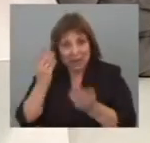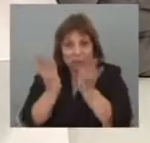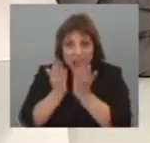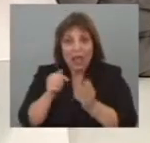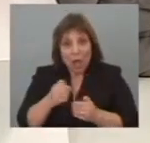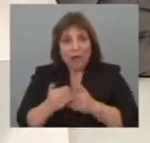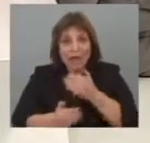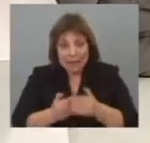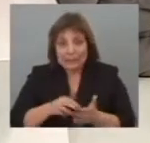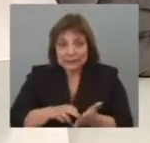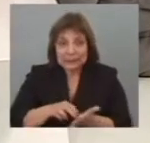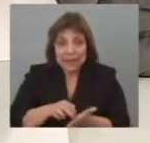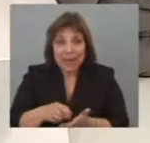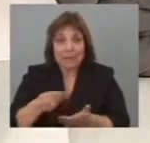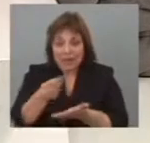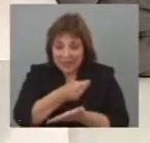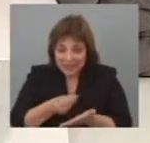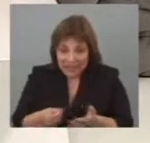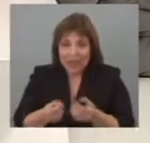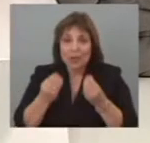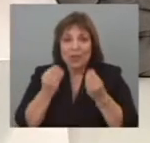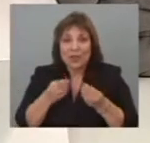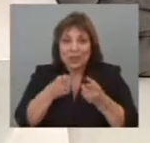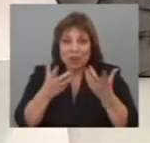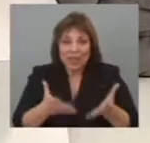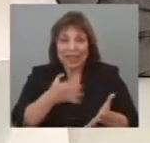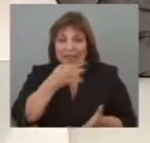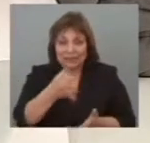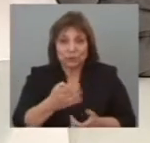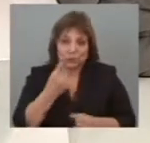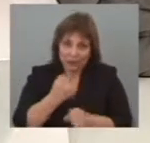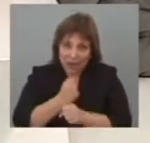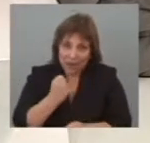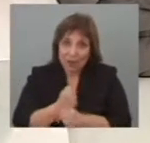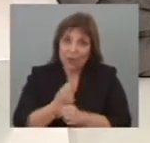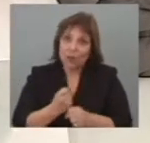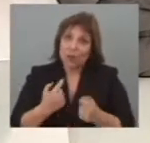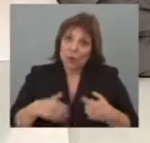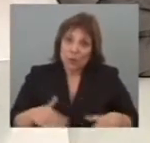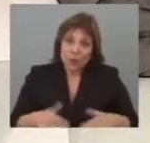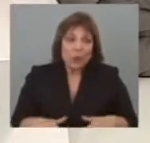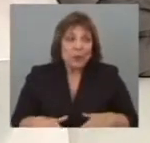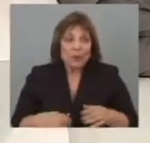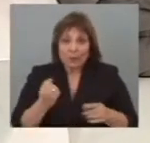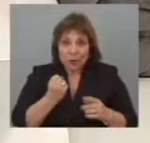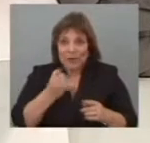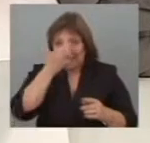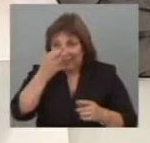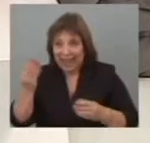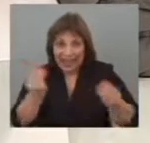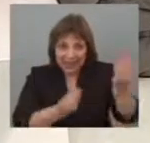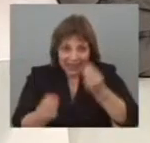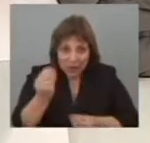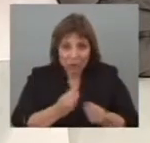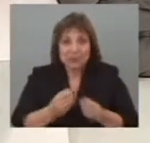en un proceso de diseño, porque bueno, eso significa un trabajo muy importante con un componente de técnicos